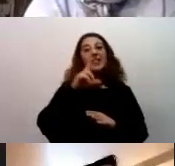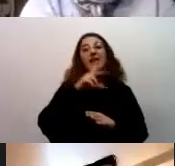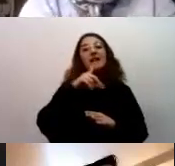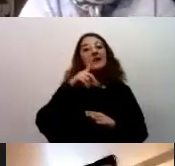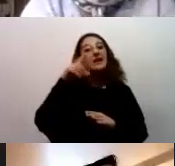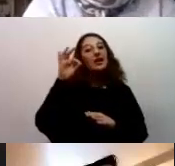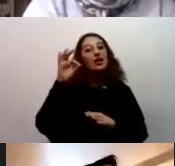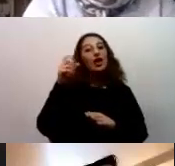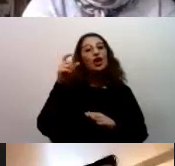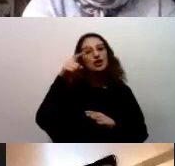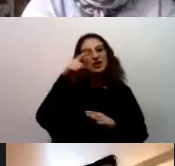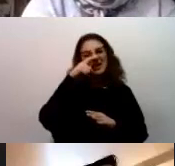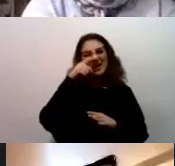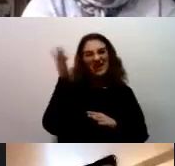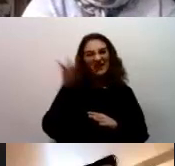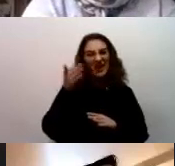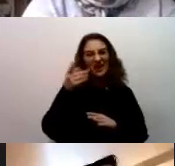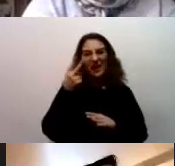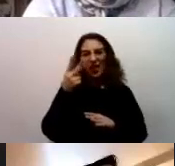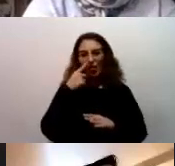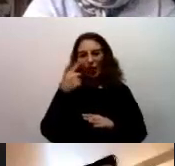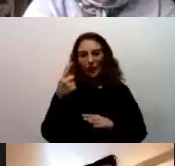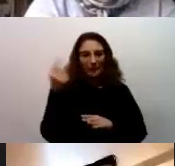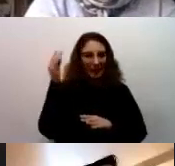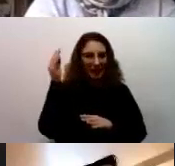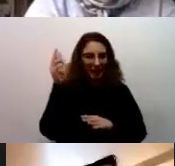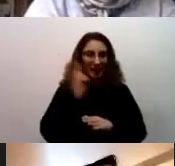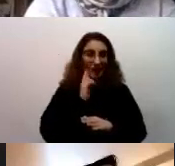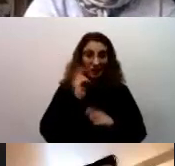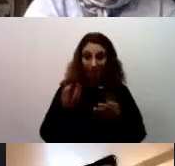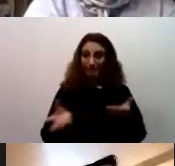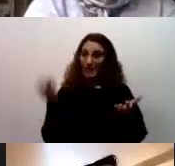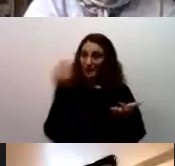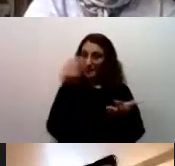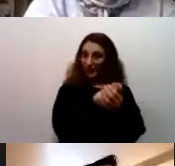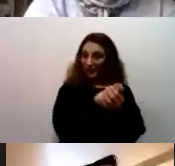7/2019 instauró el Ministerio de las Mujeres, Género y Diversidad.